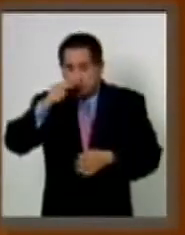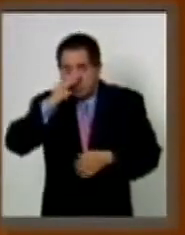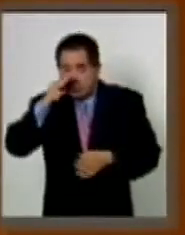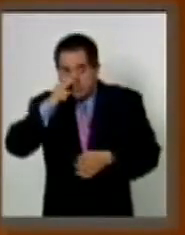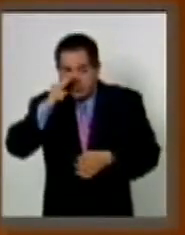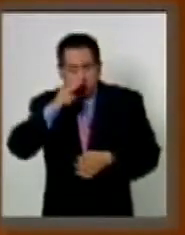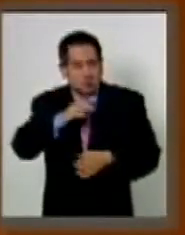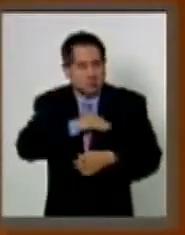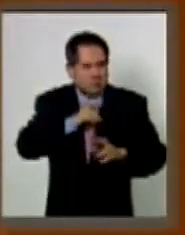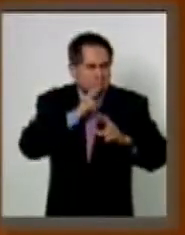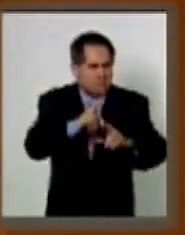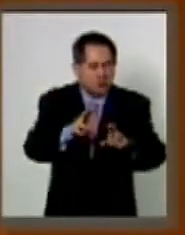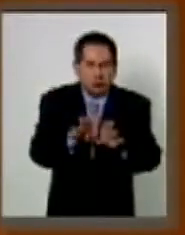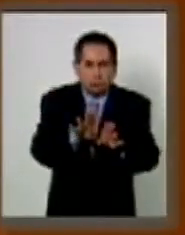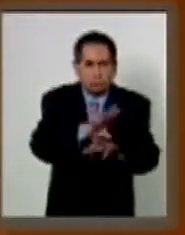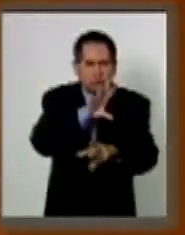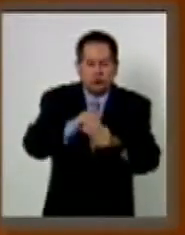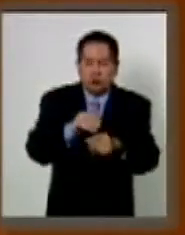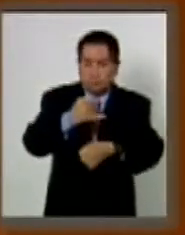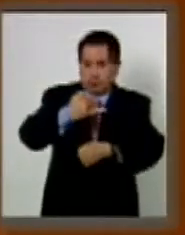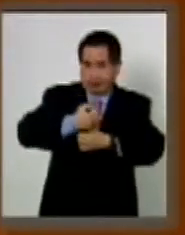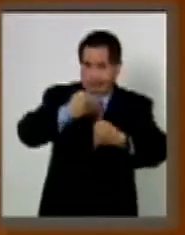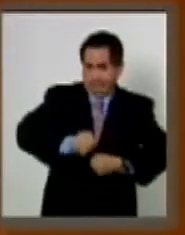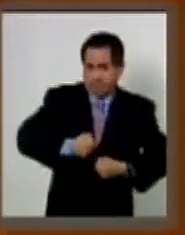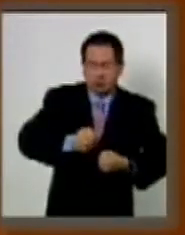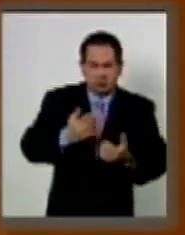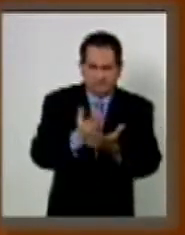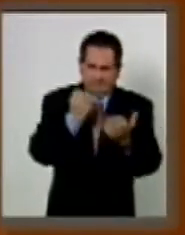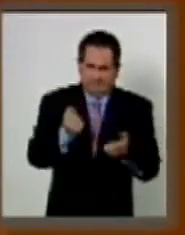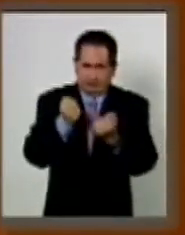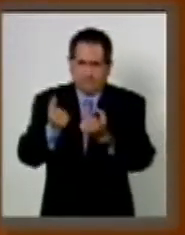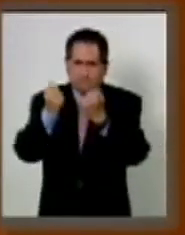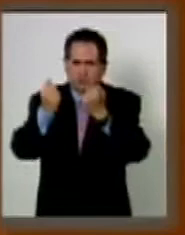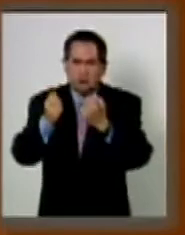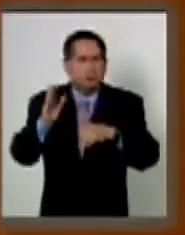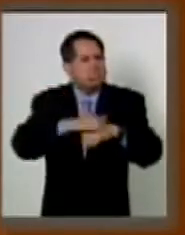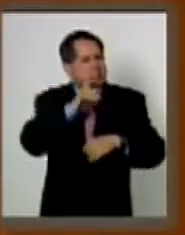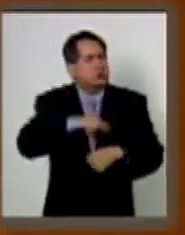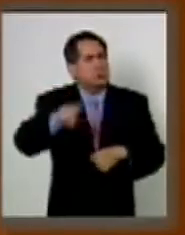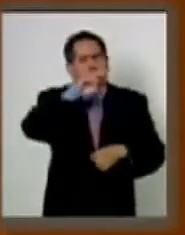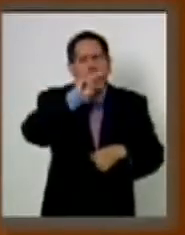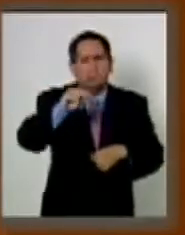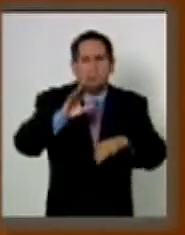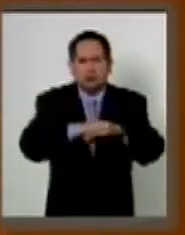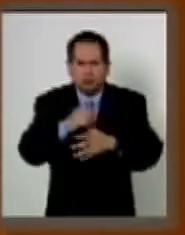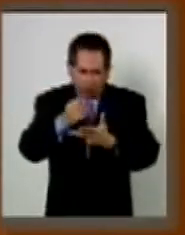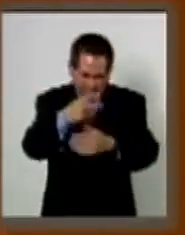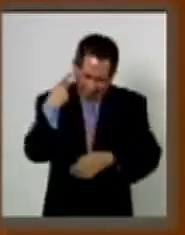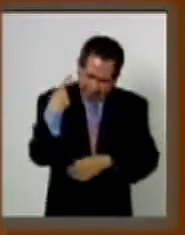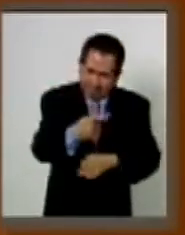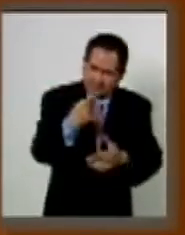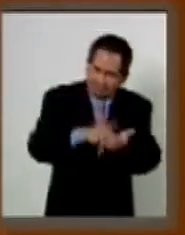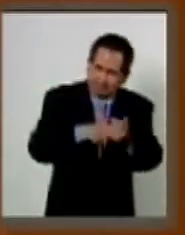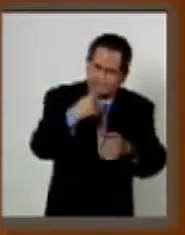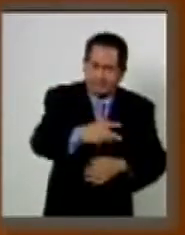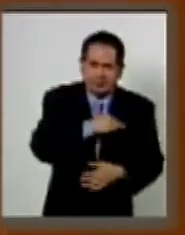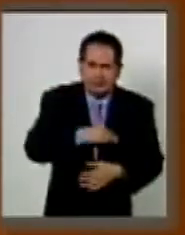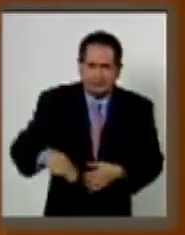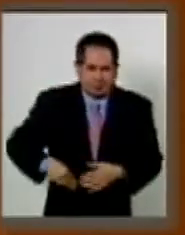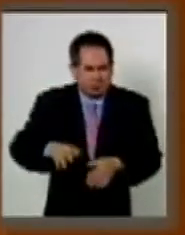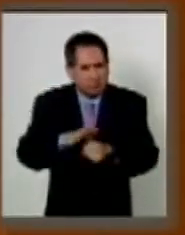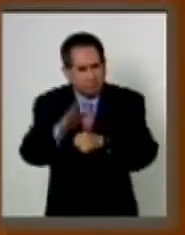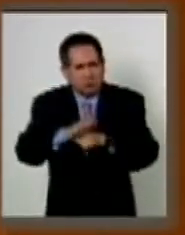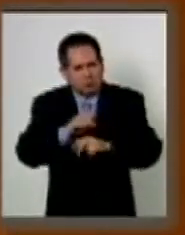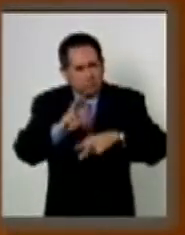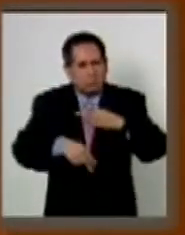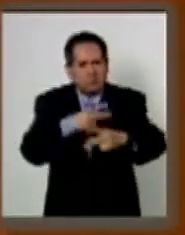estos resultados en materia de seguridad pública, por qué no se puede en el resto? Con recursos propios del municipio se ha logrado